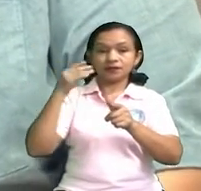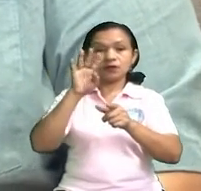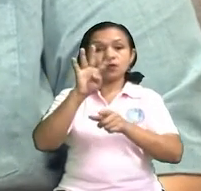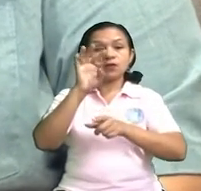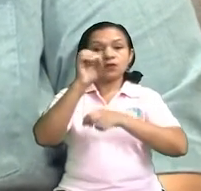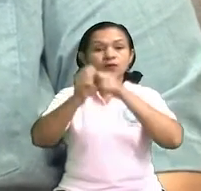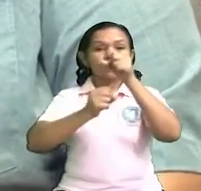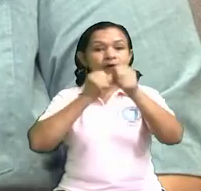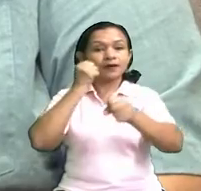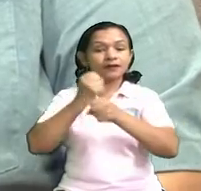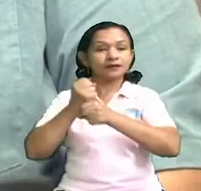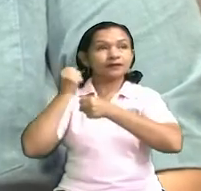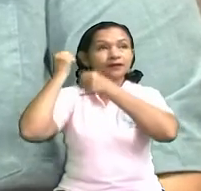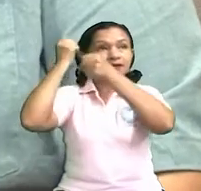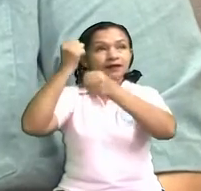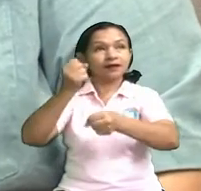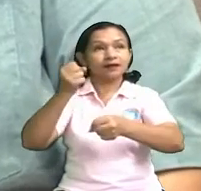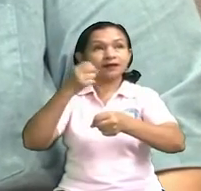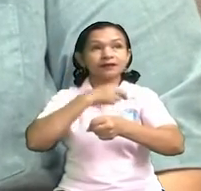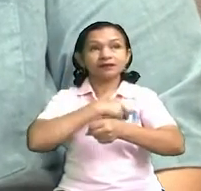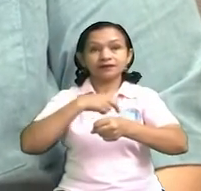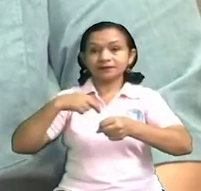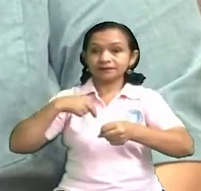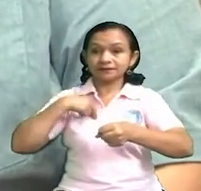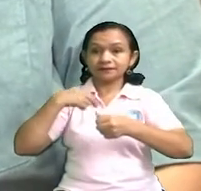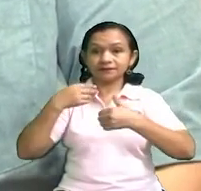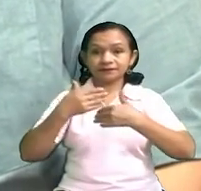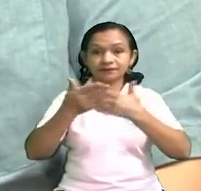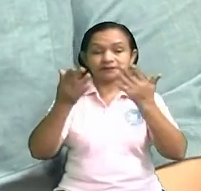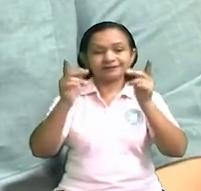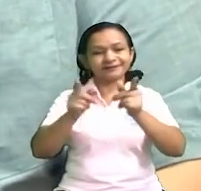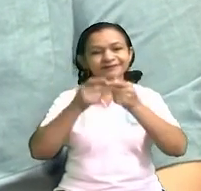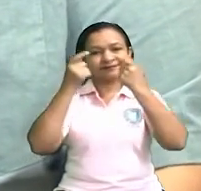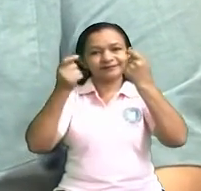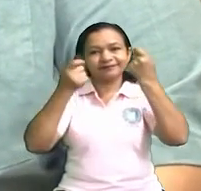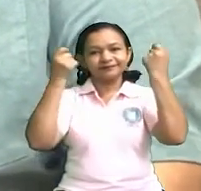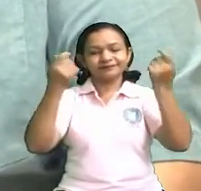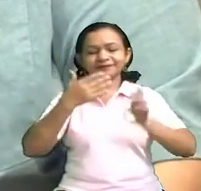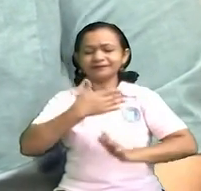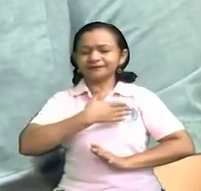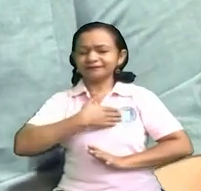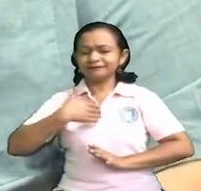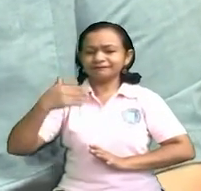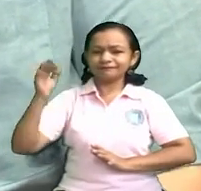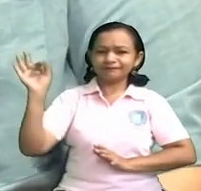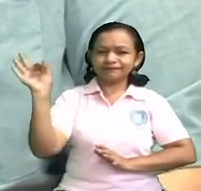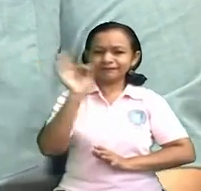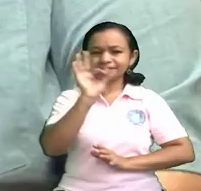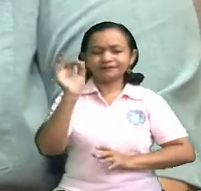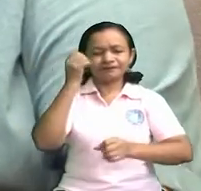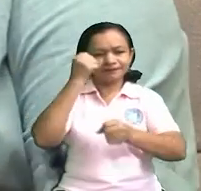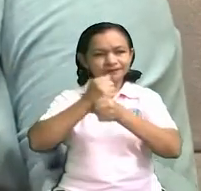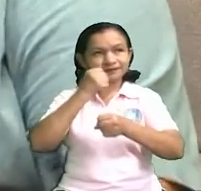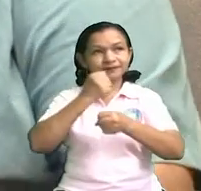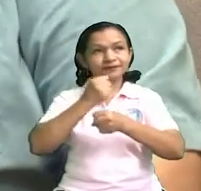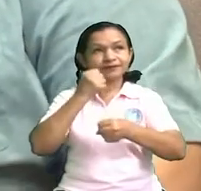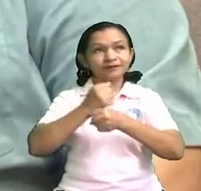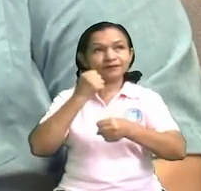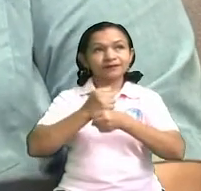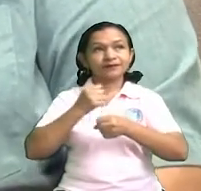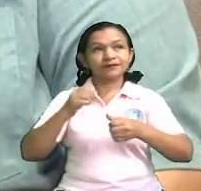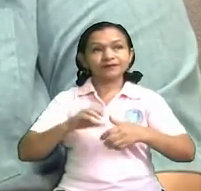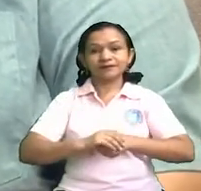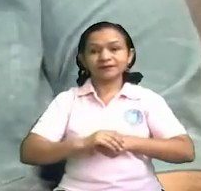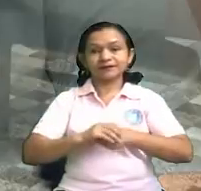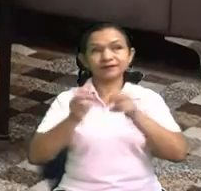al 40 aniversario, y lo estamos festejando de la mejor manera, sí, trabajando. Y que